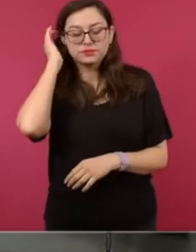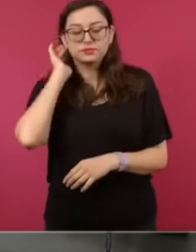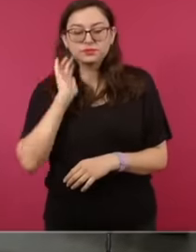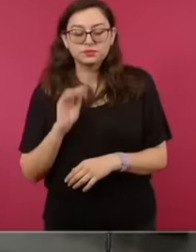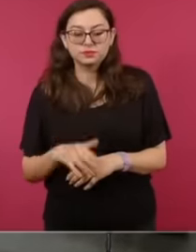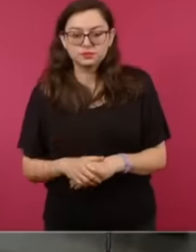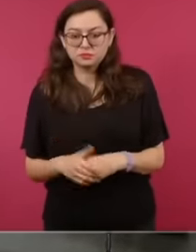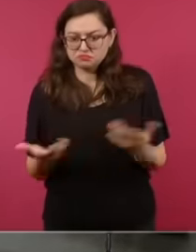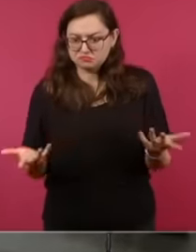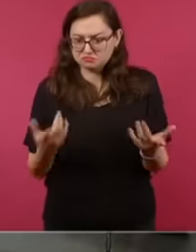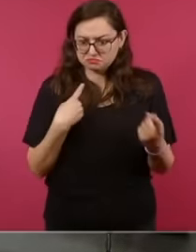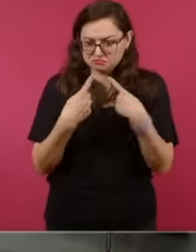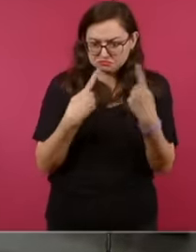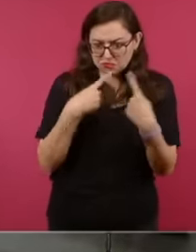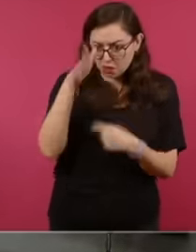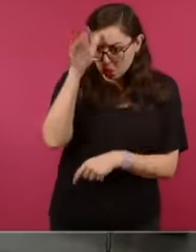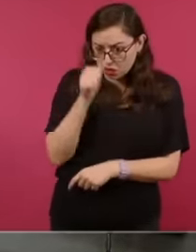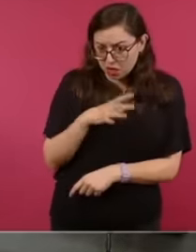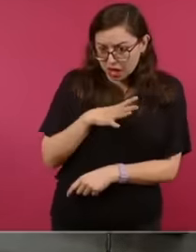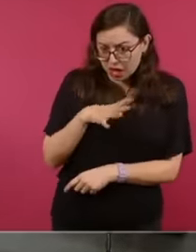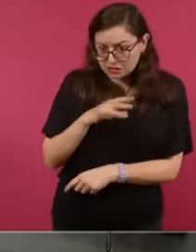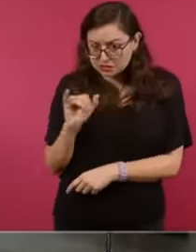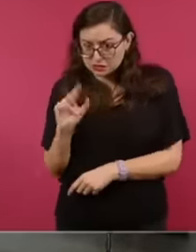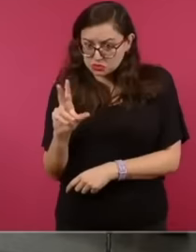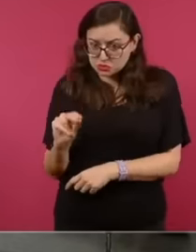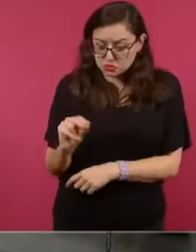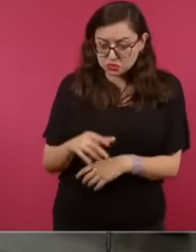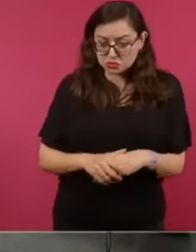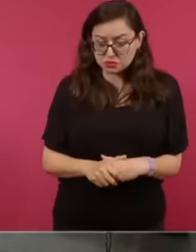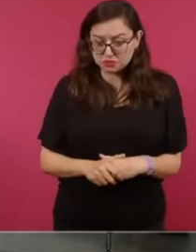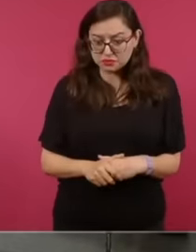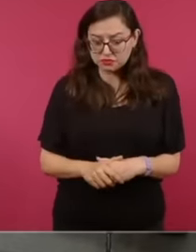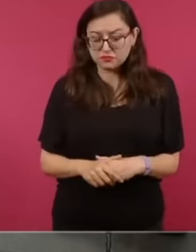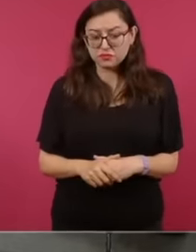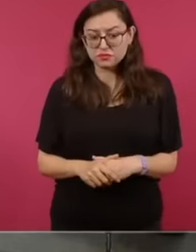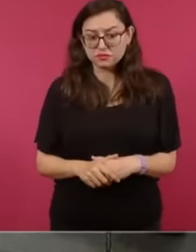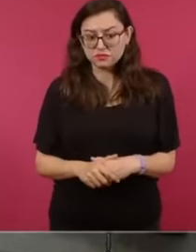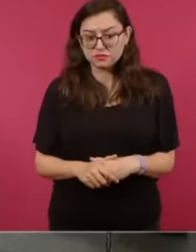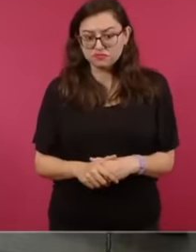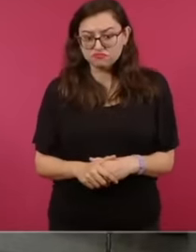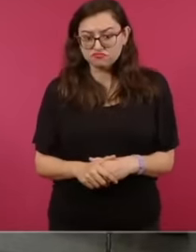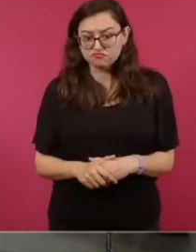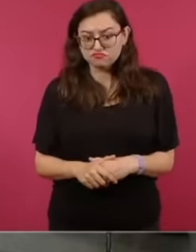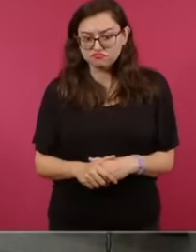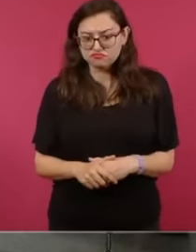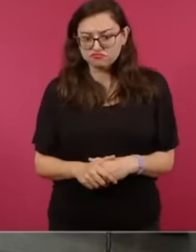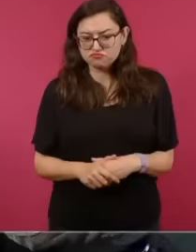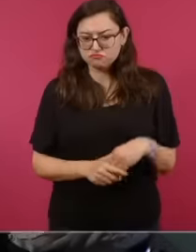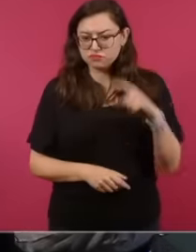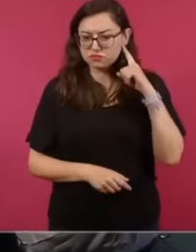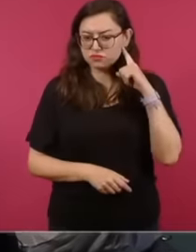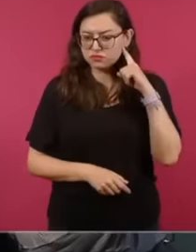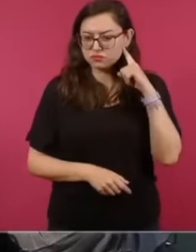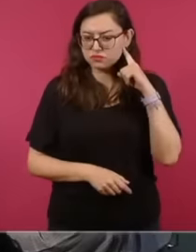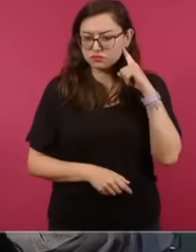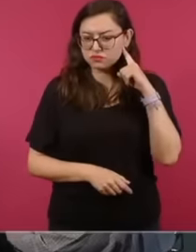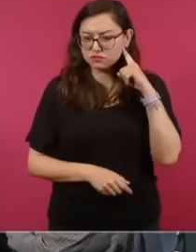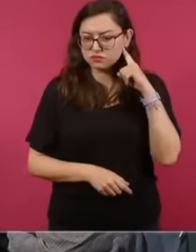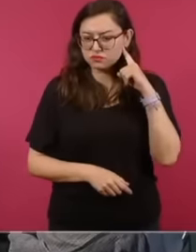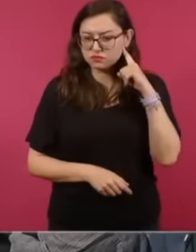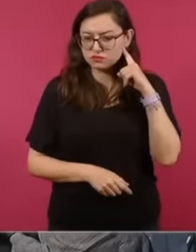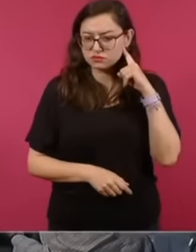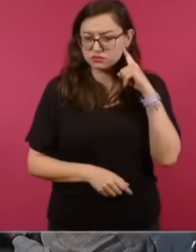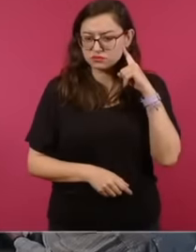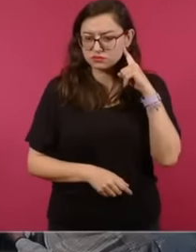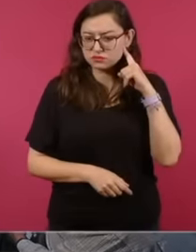hay un convenio entre ellos, ¿no? Sí, bueno, sí, el acuerdo de que. Sí. Y a las 8 es la tendencia, regularmente es tendencia.